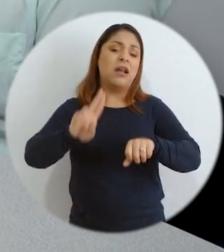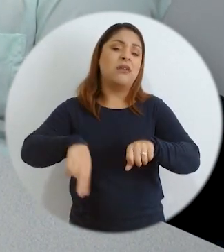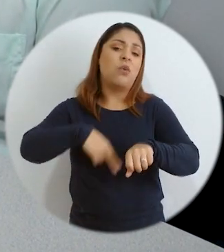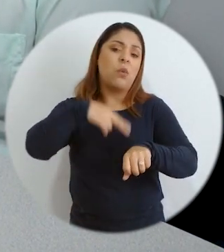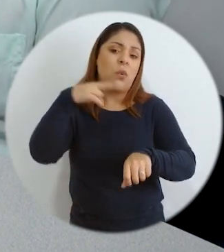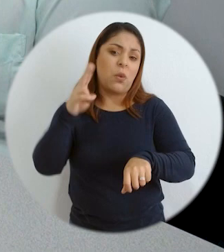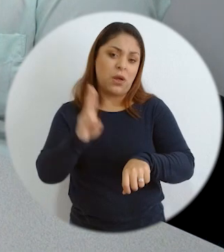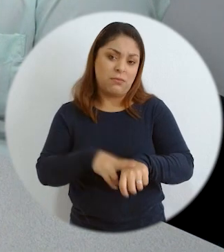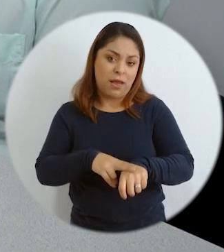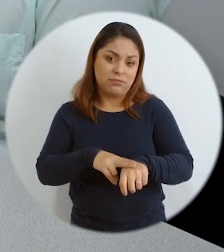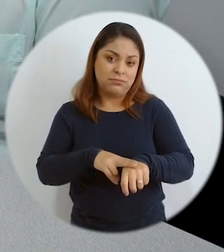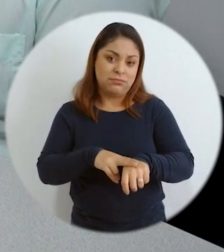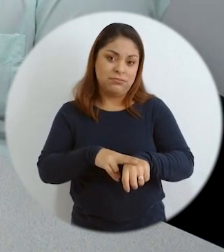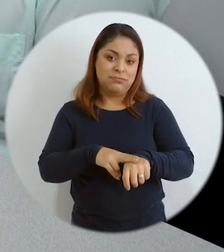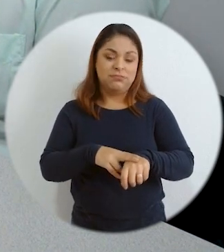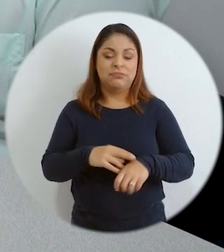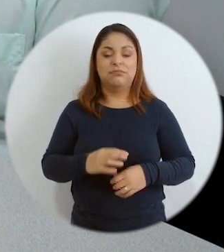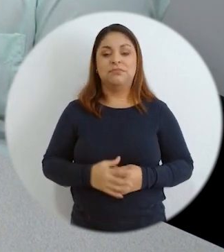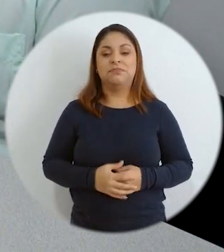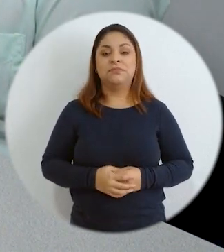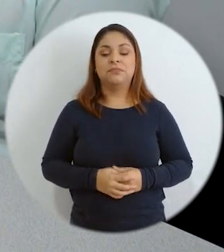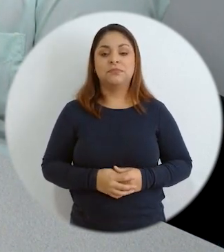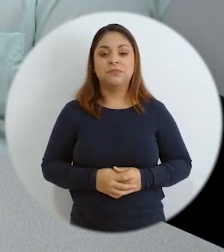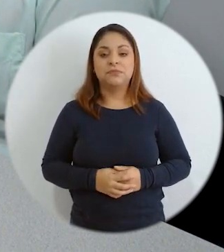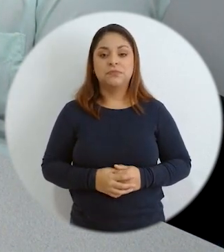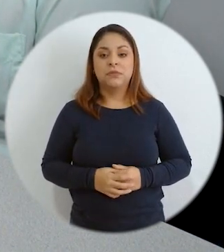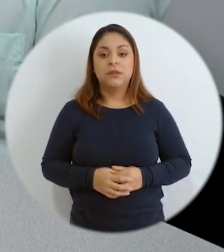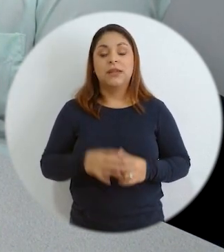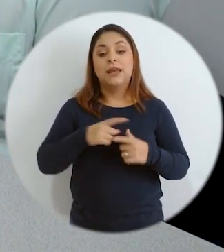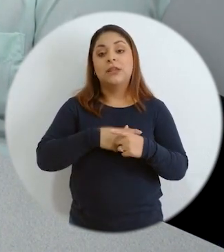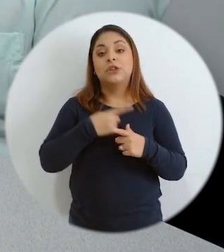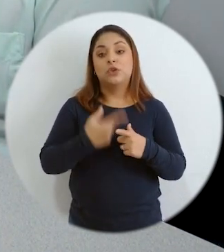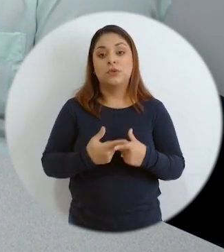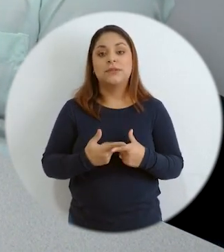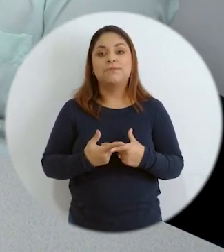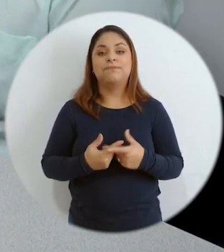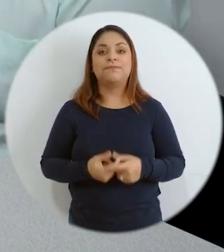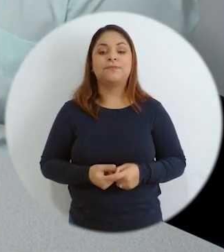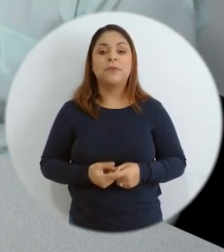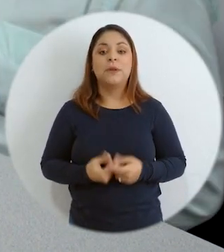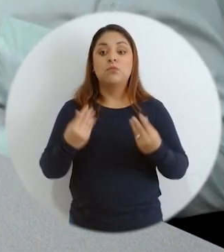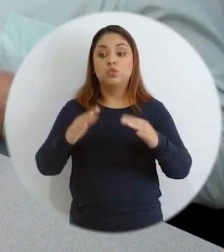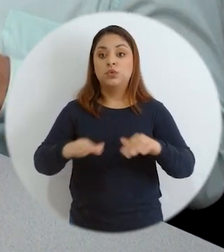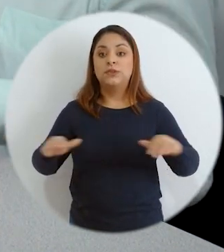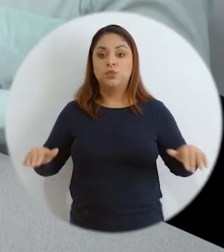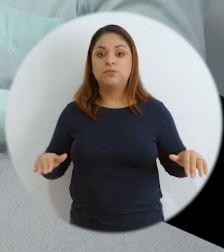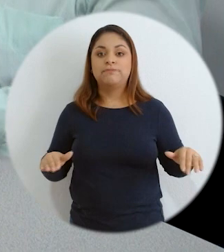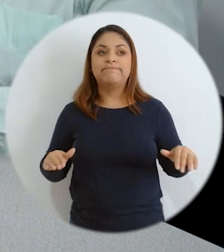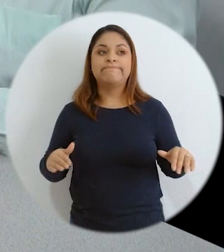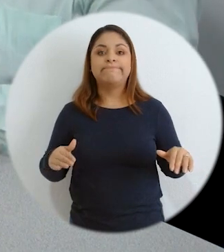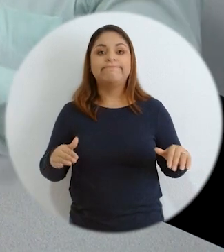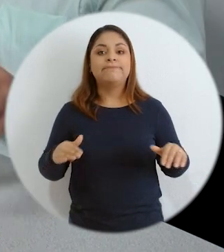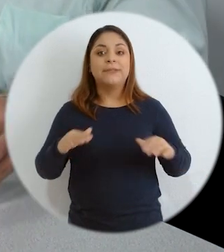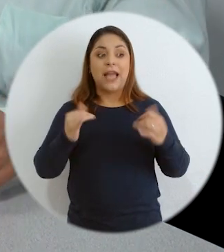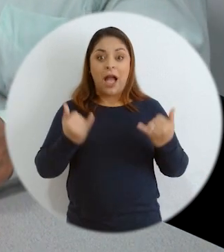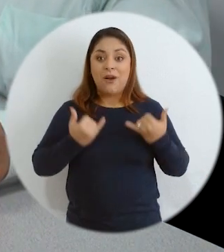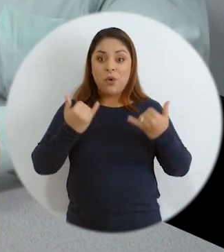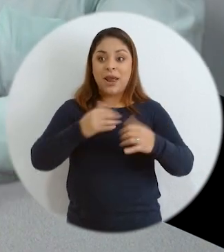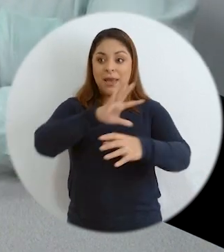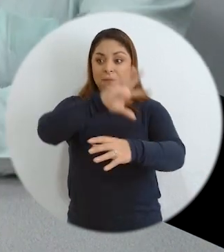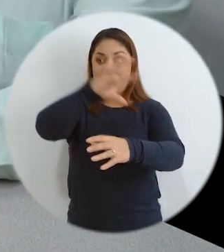veo como natural o normal de atender o abordar los conflictos. Entonces, muchos de estos